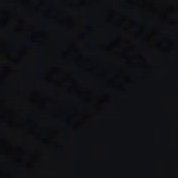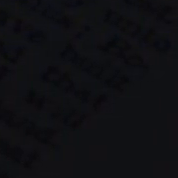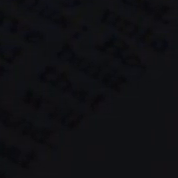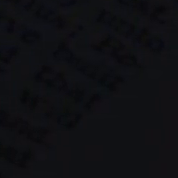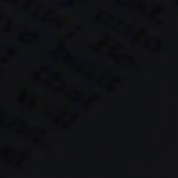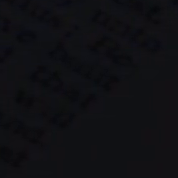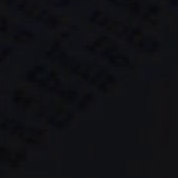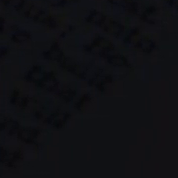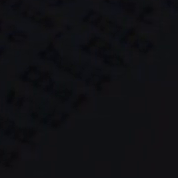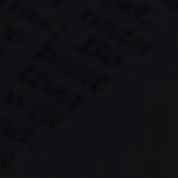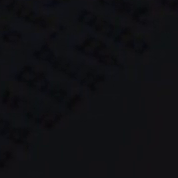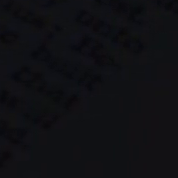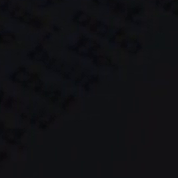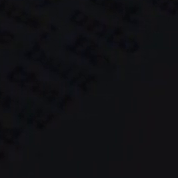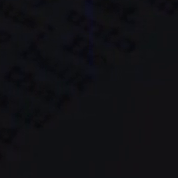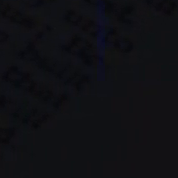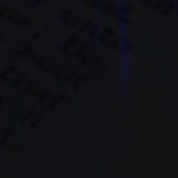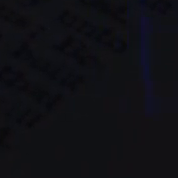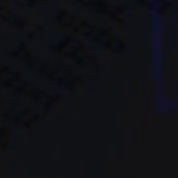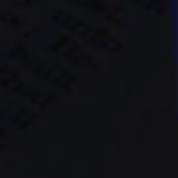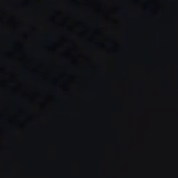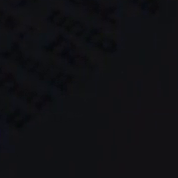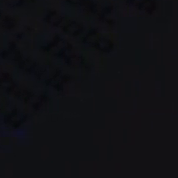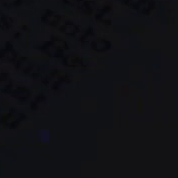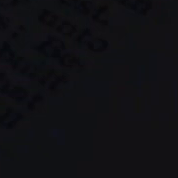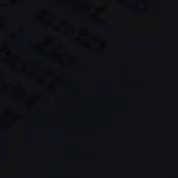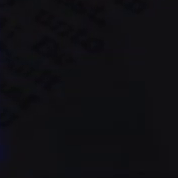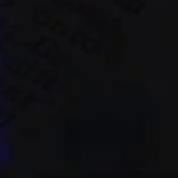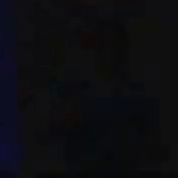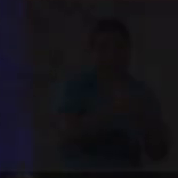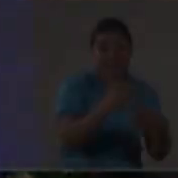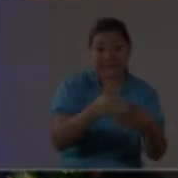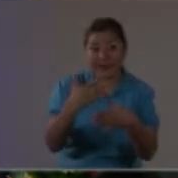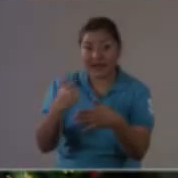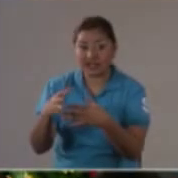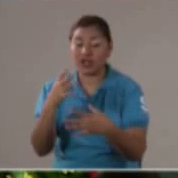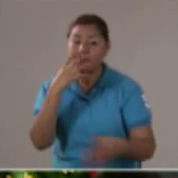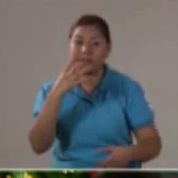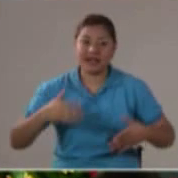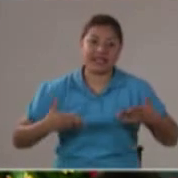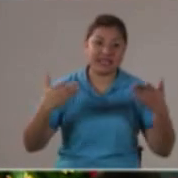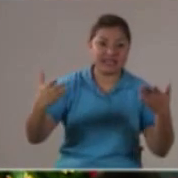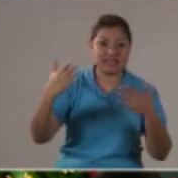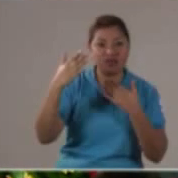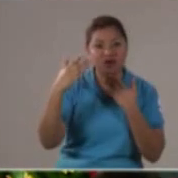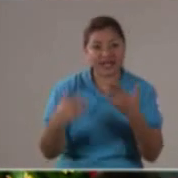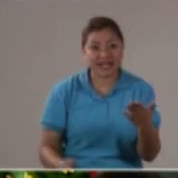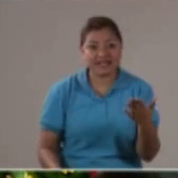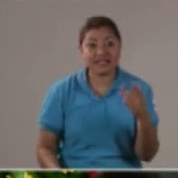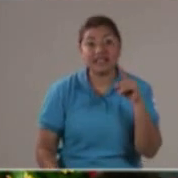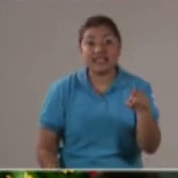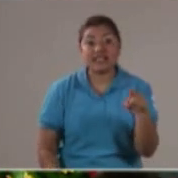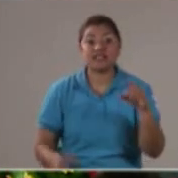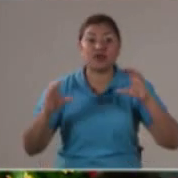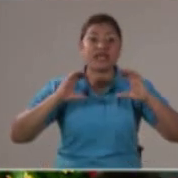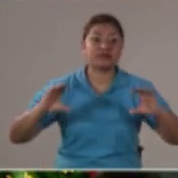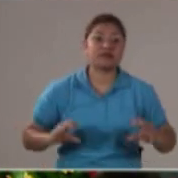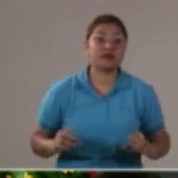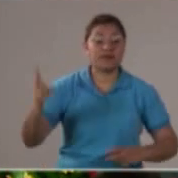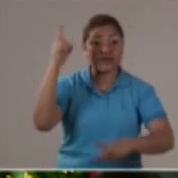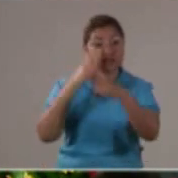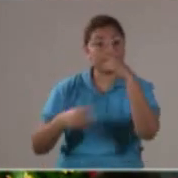habiendo bendecido, partió el pan, lo entregó, dio gracias, dijo esto es mi cuerpo, después vino el